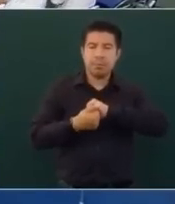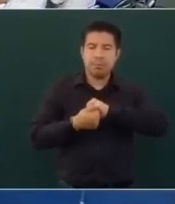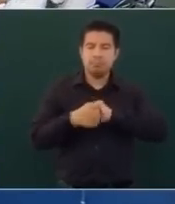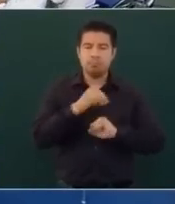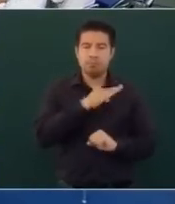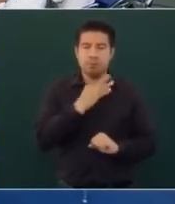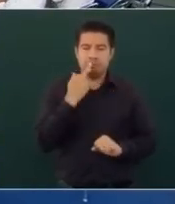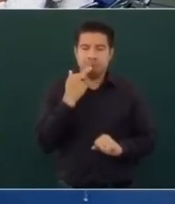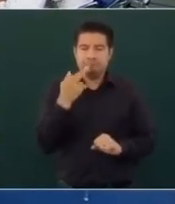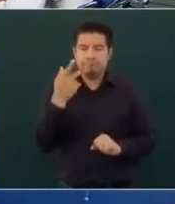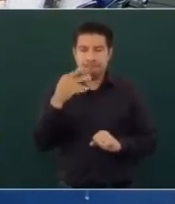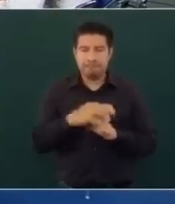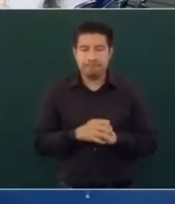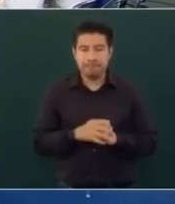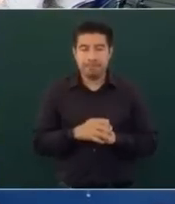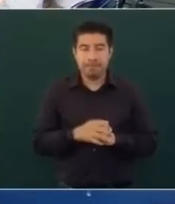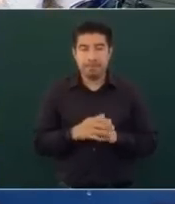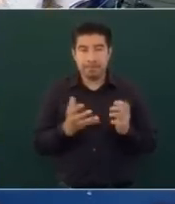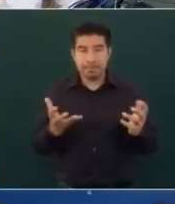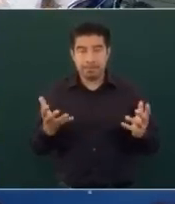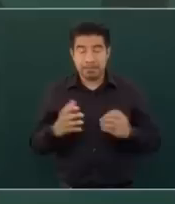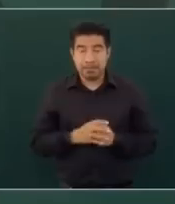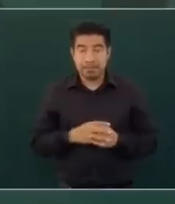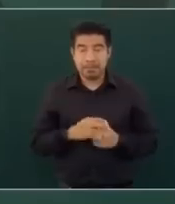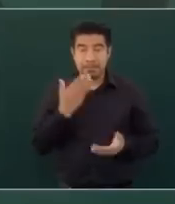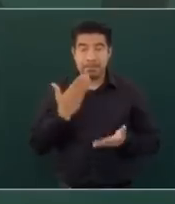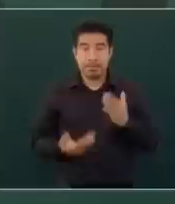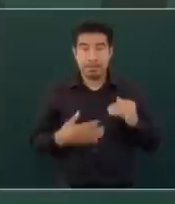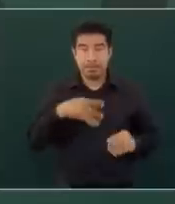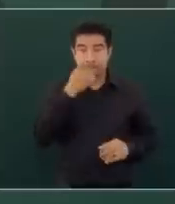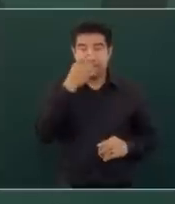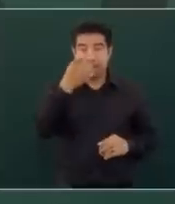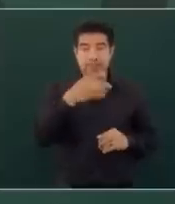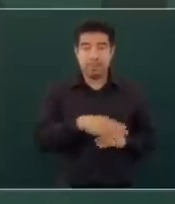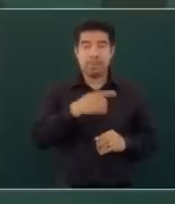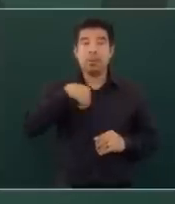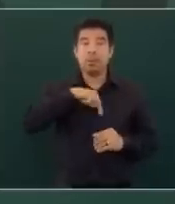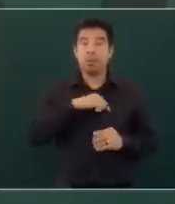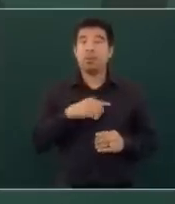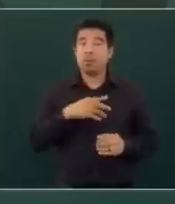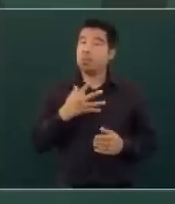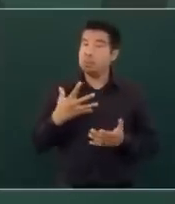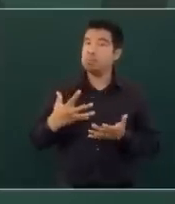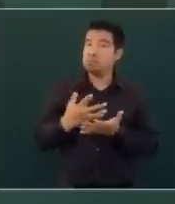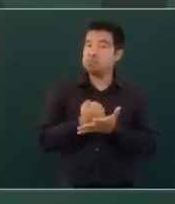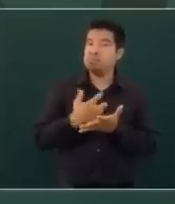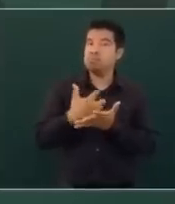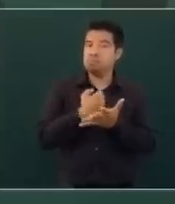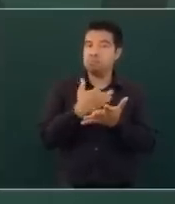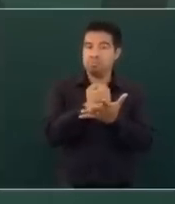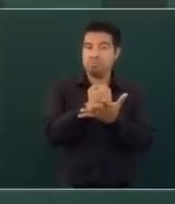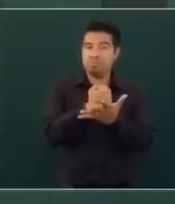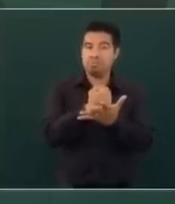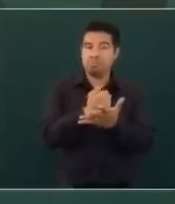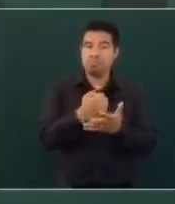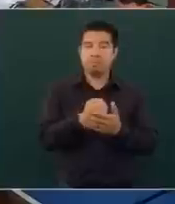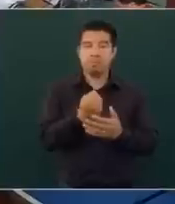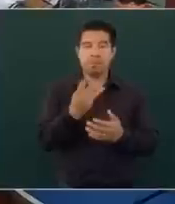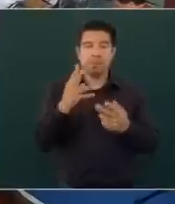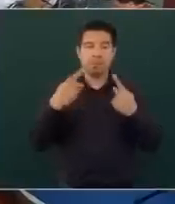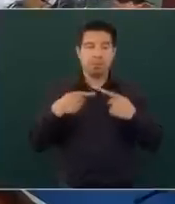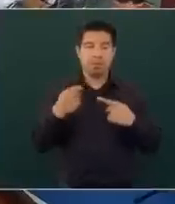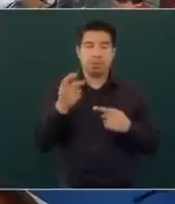decirles que les estamos ganando a los